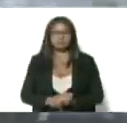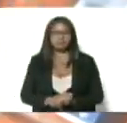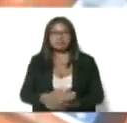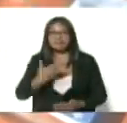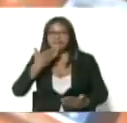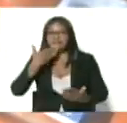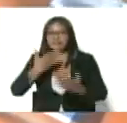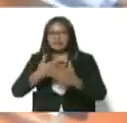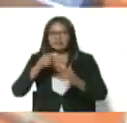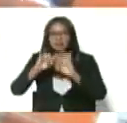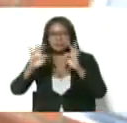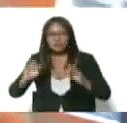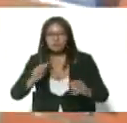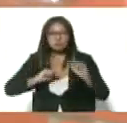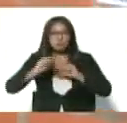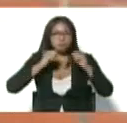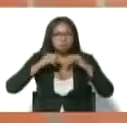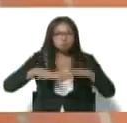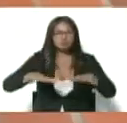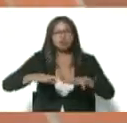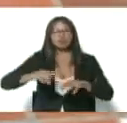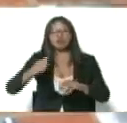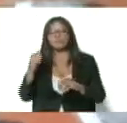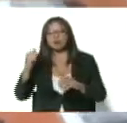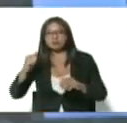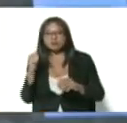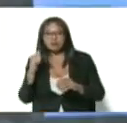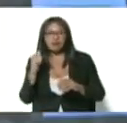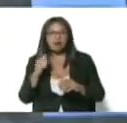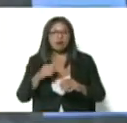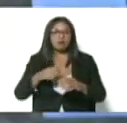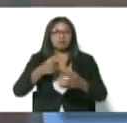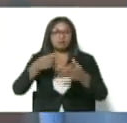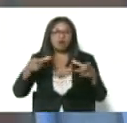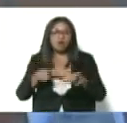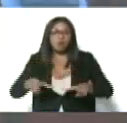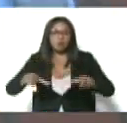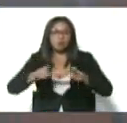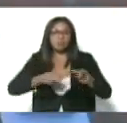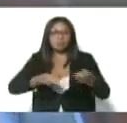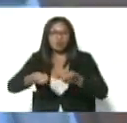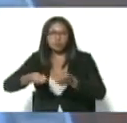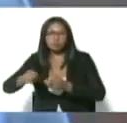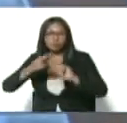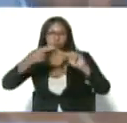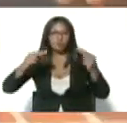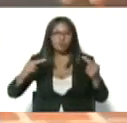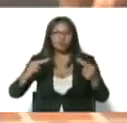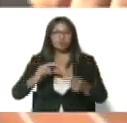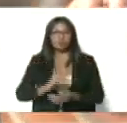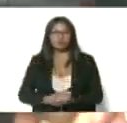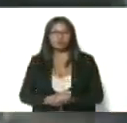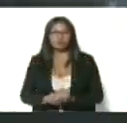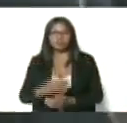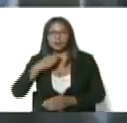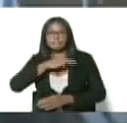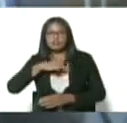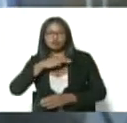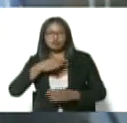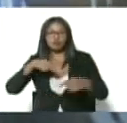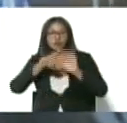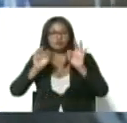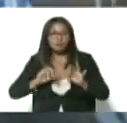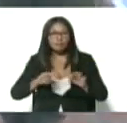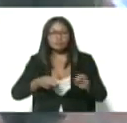y el despliegue cívico militar policial de los cuadrantes de paz donde la gran misión cuadrante de paz en su vértice